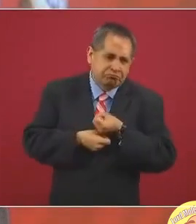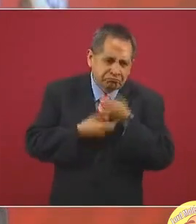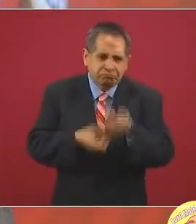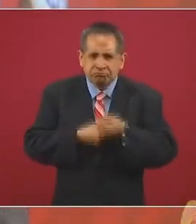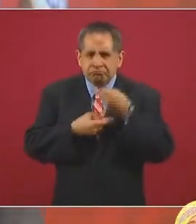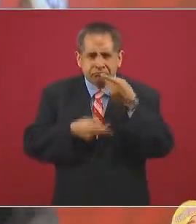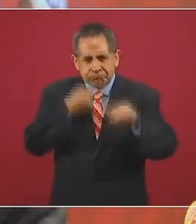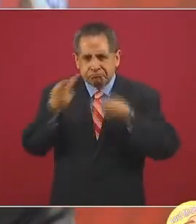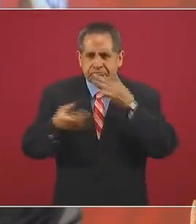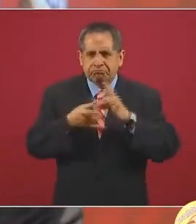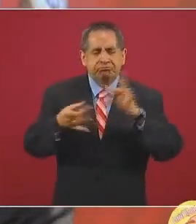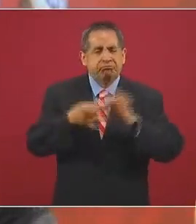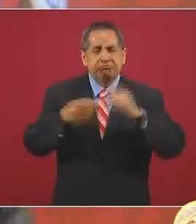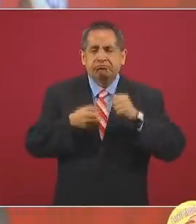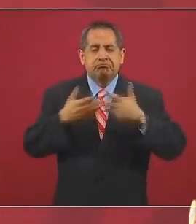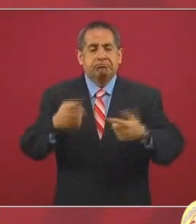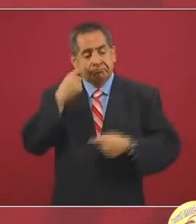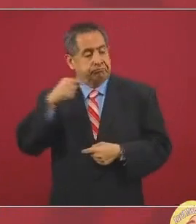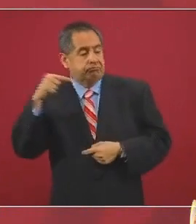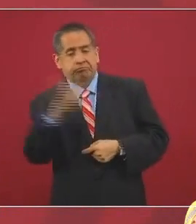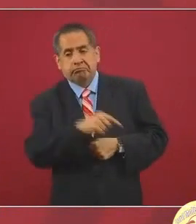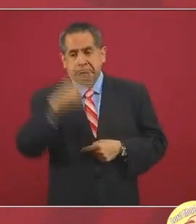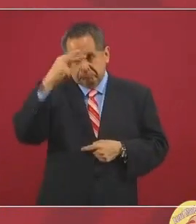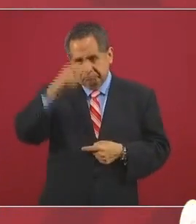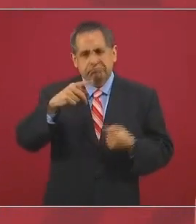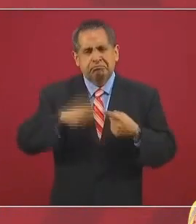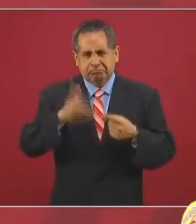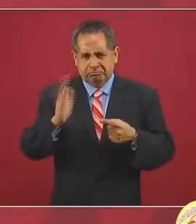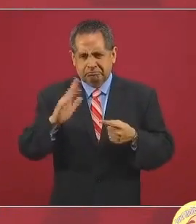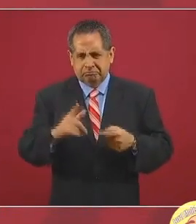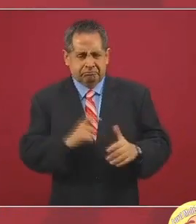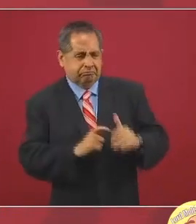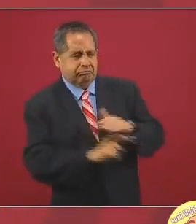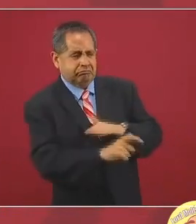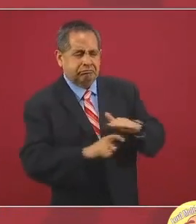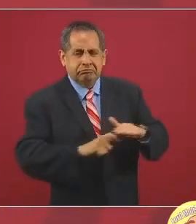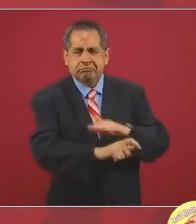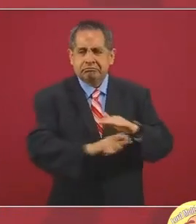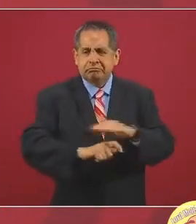conocer que en México entregó sobornos